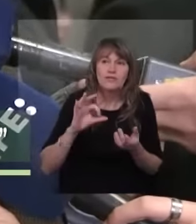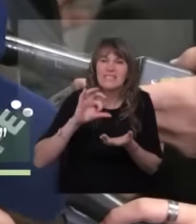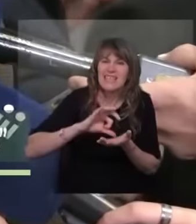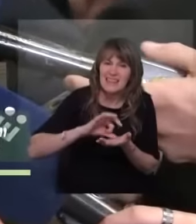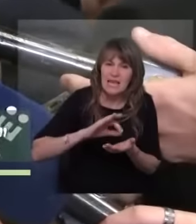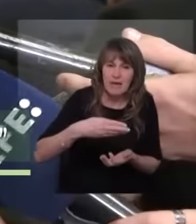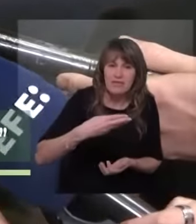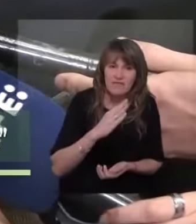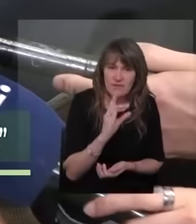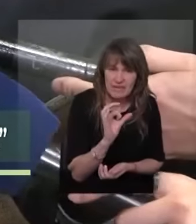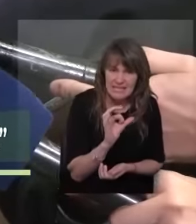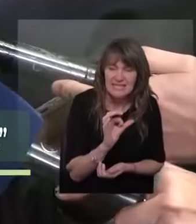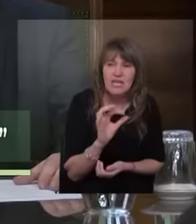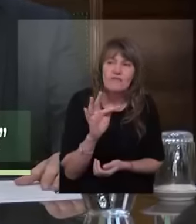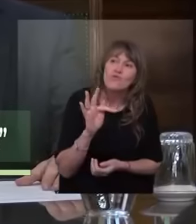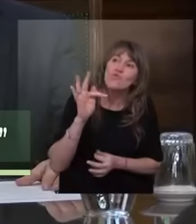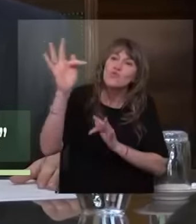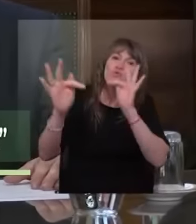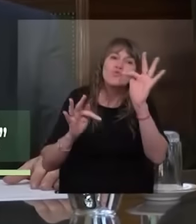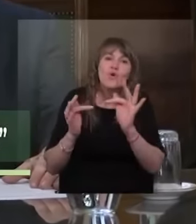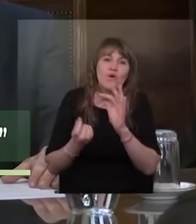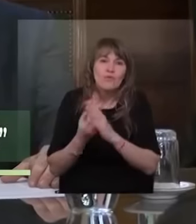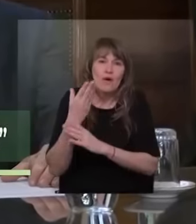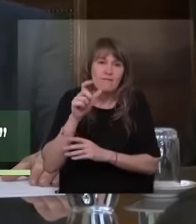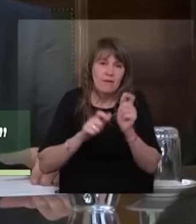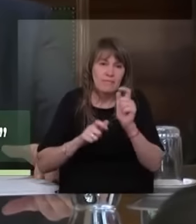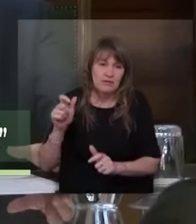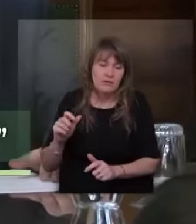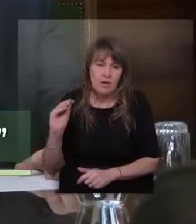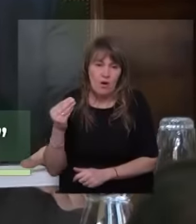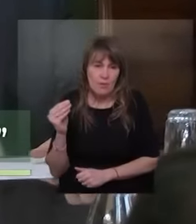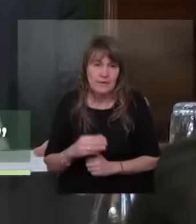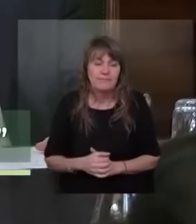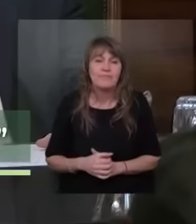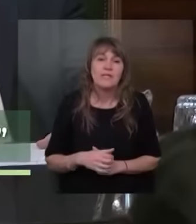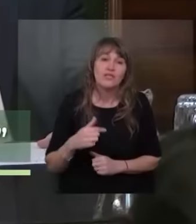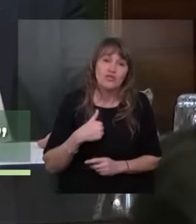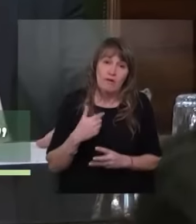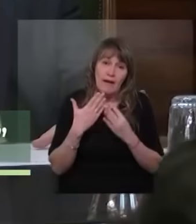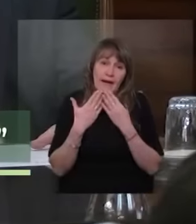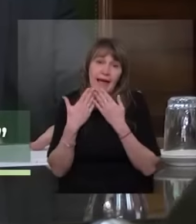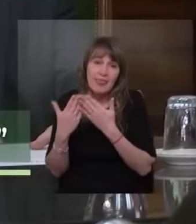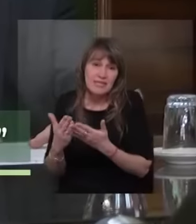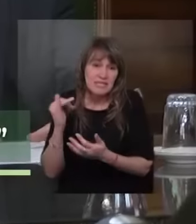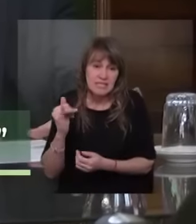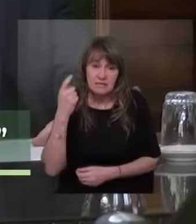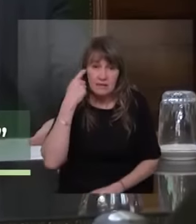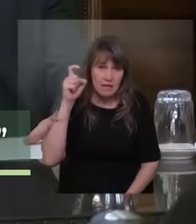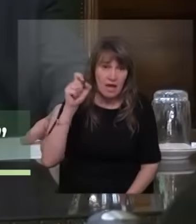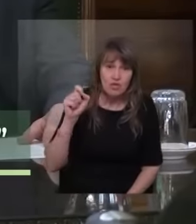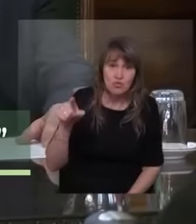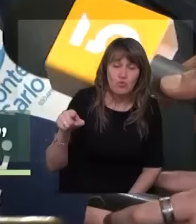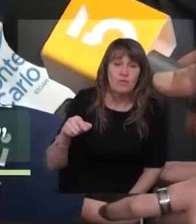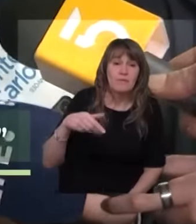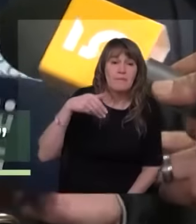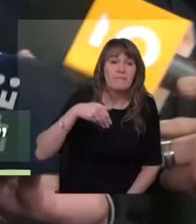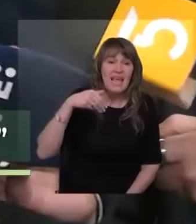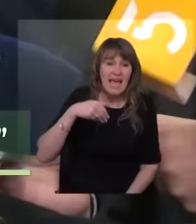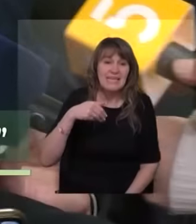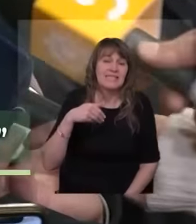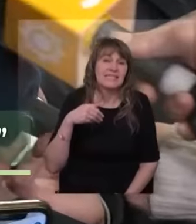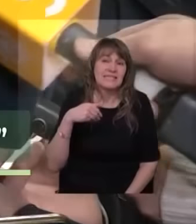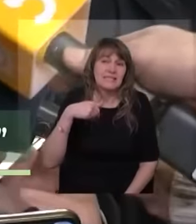al futuro de las nuevas generaciones fundamental yo la verdad que le agradecía a Pablo la iniciativa le dije que s de de entrada